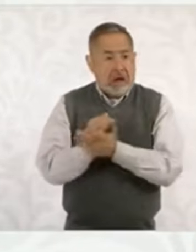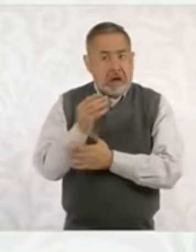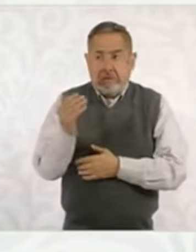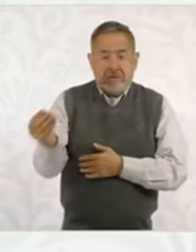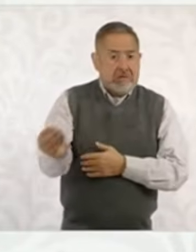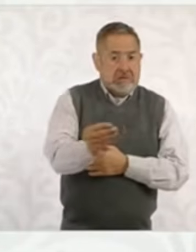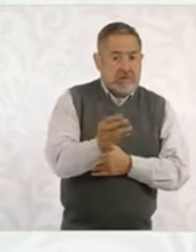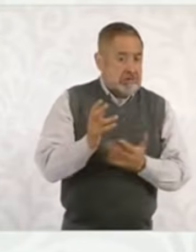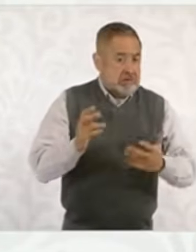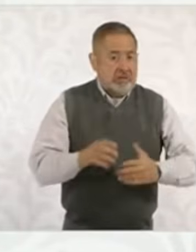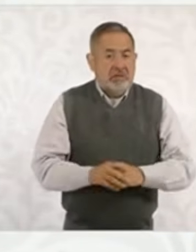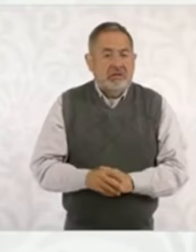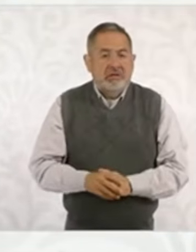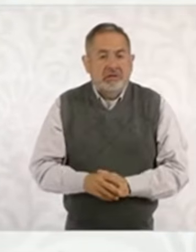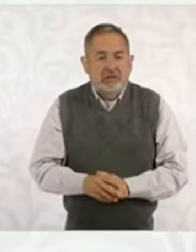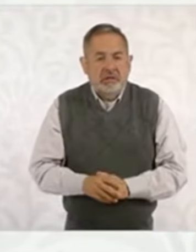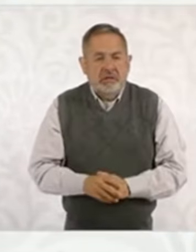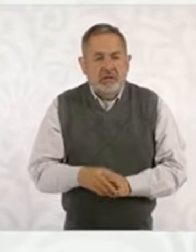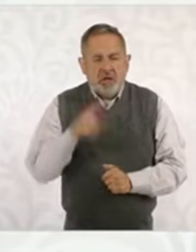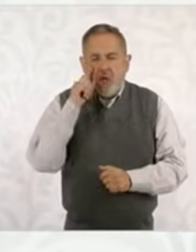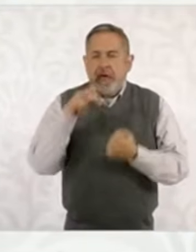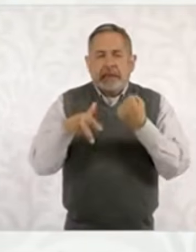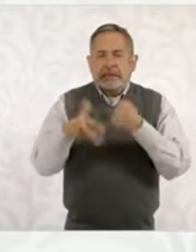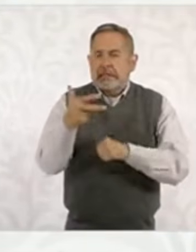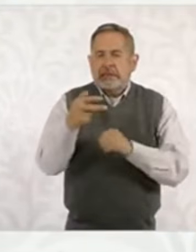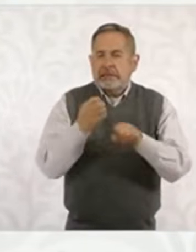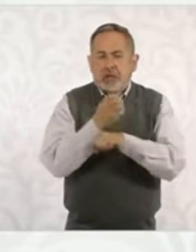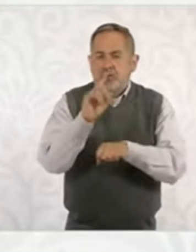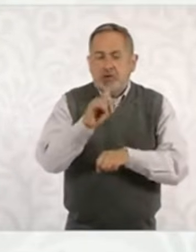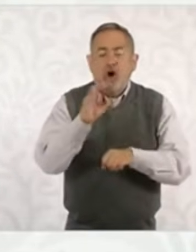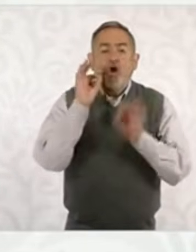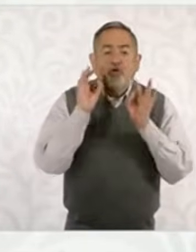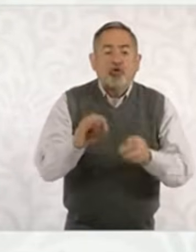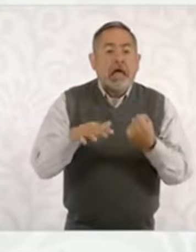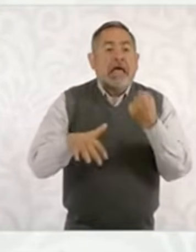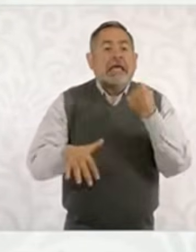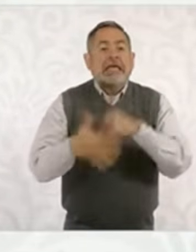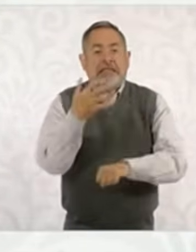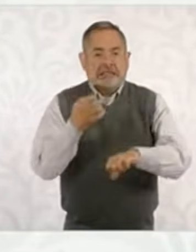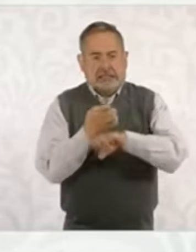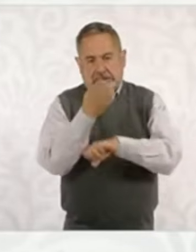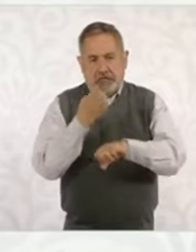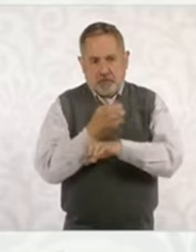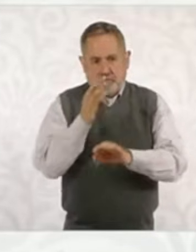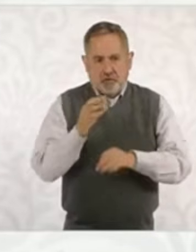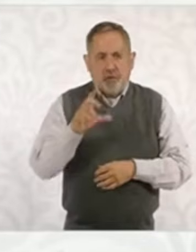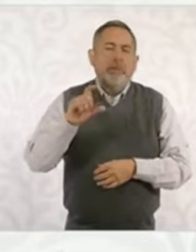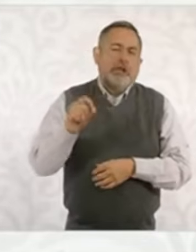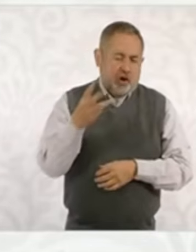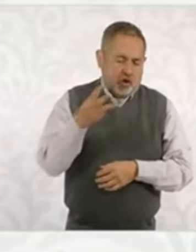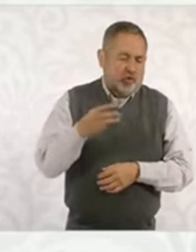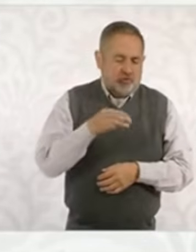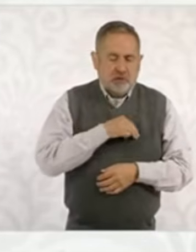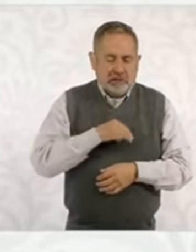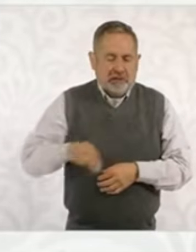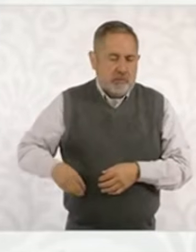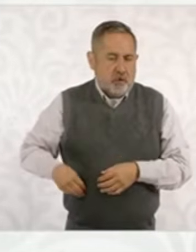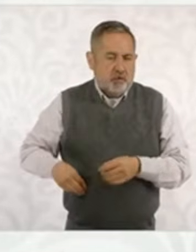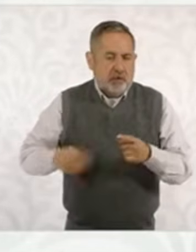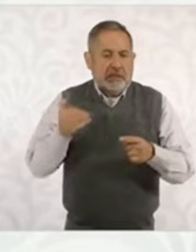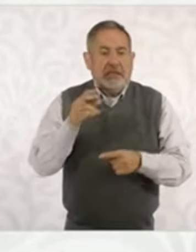también no son 3 estados, son 15 estados, 22 municipios